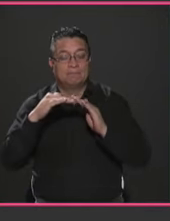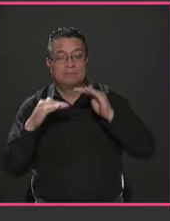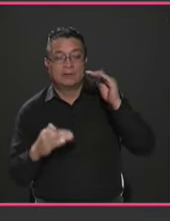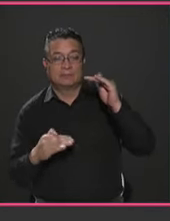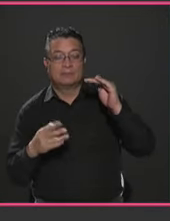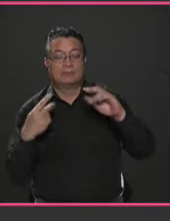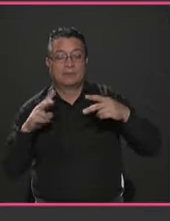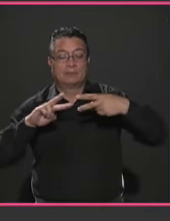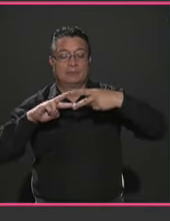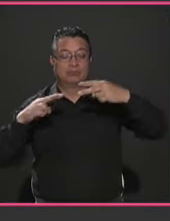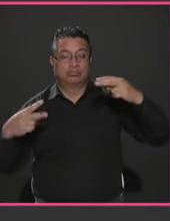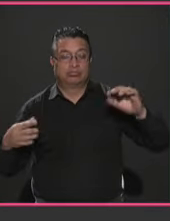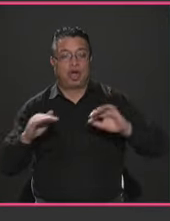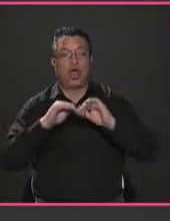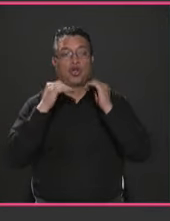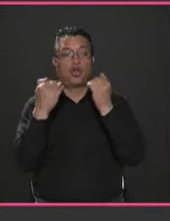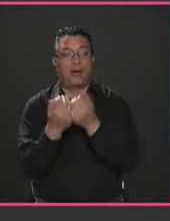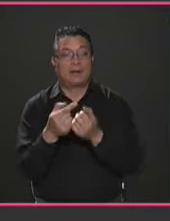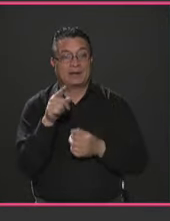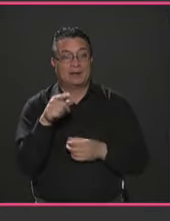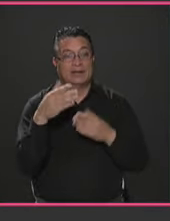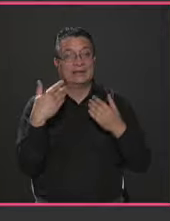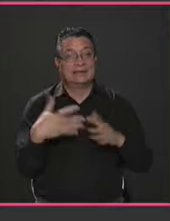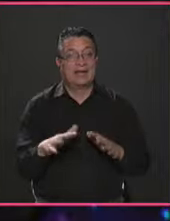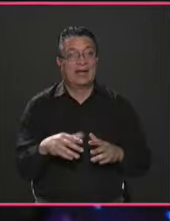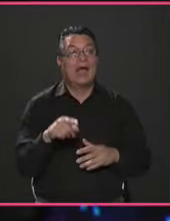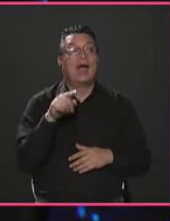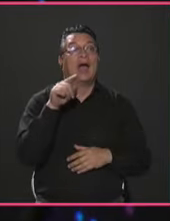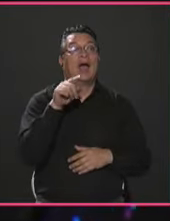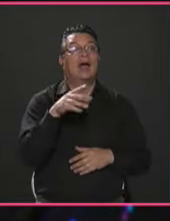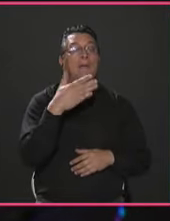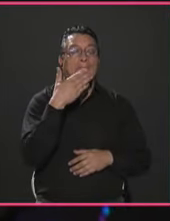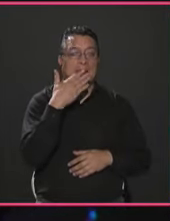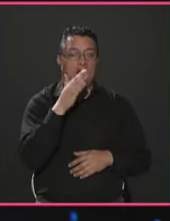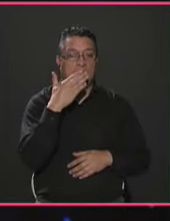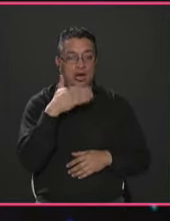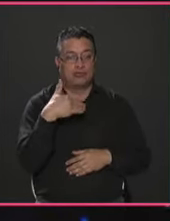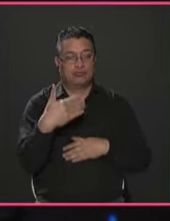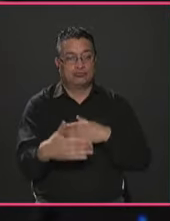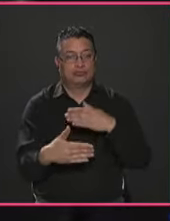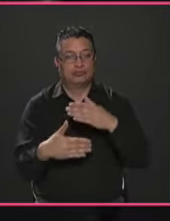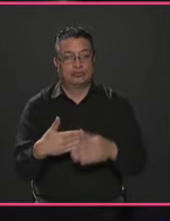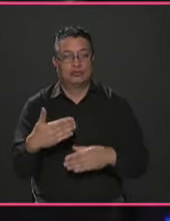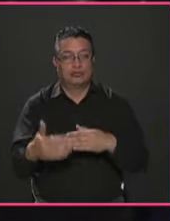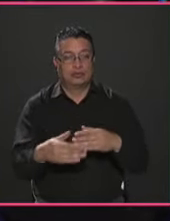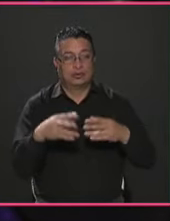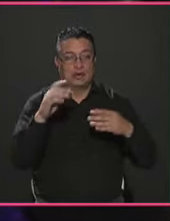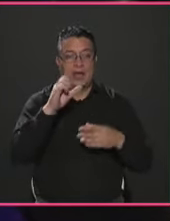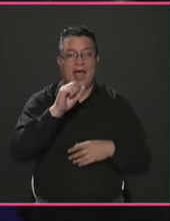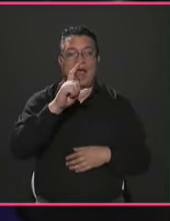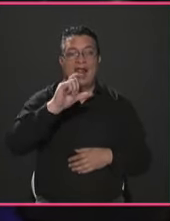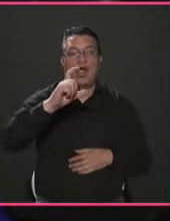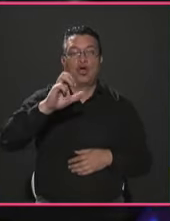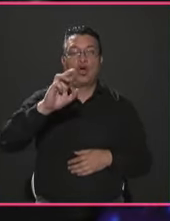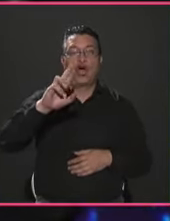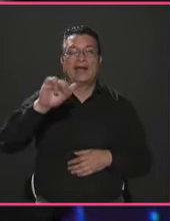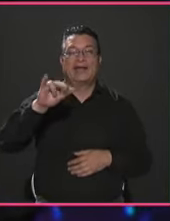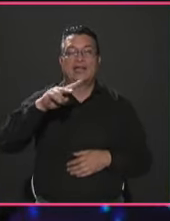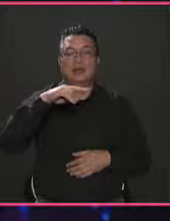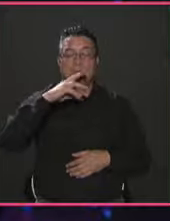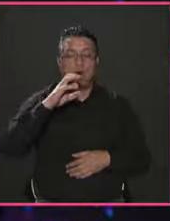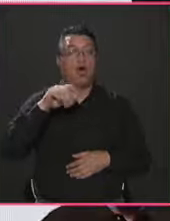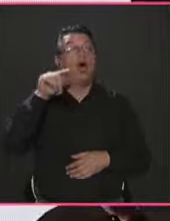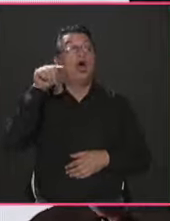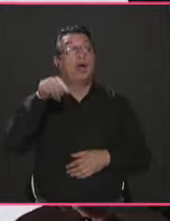este genoma que se completó en el ttt para lo cual continuamos mejorando nuestro algoritmo y secuenci secuenciando más hasta que